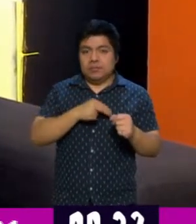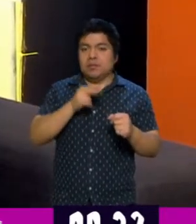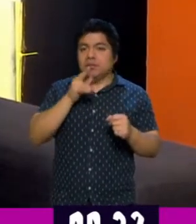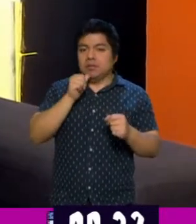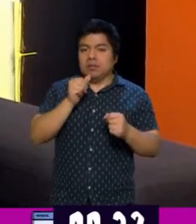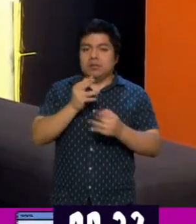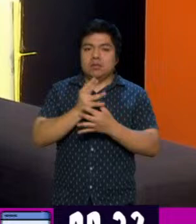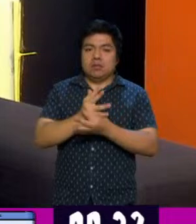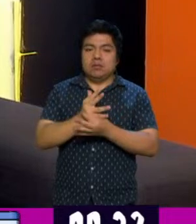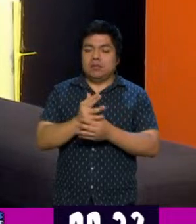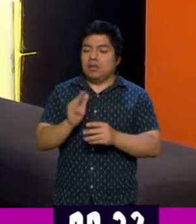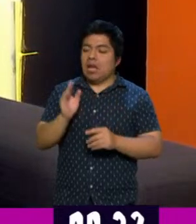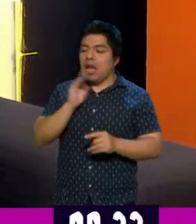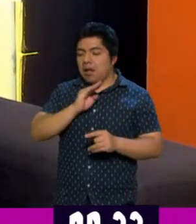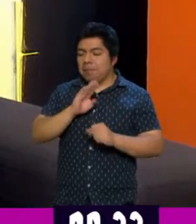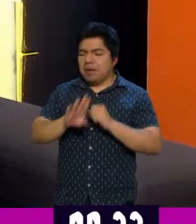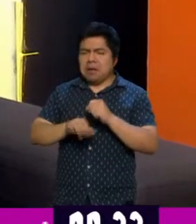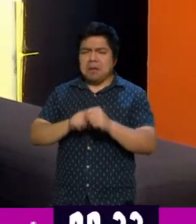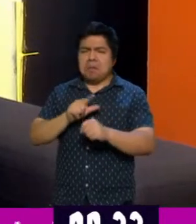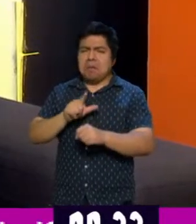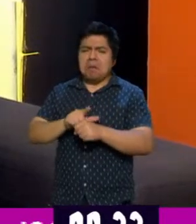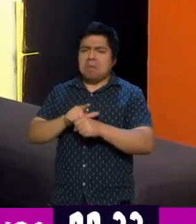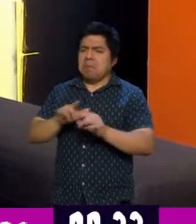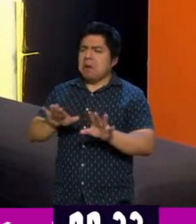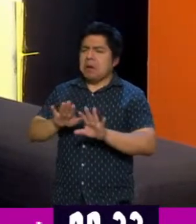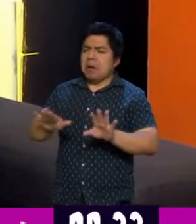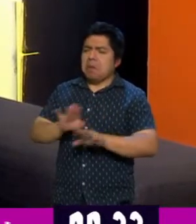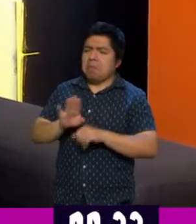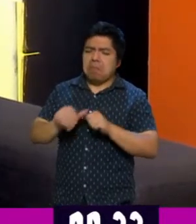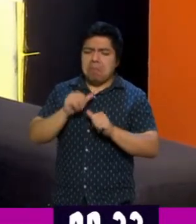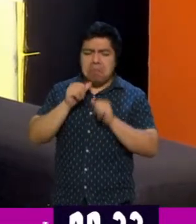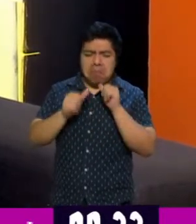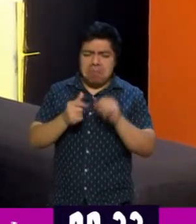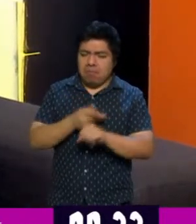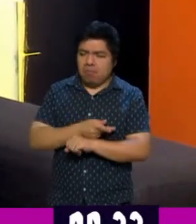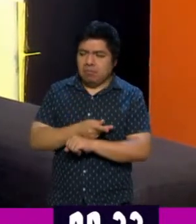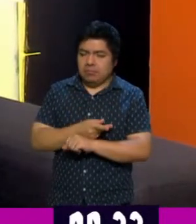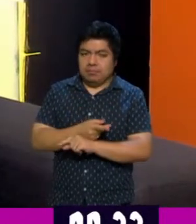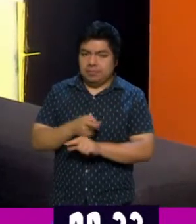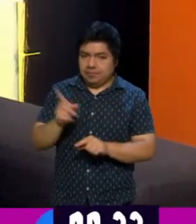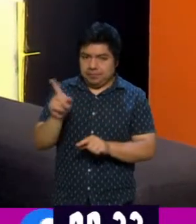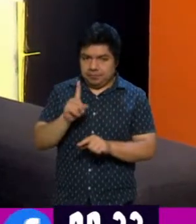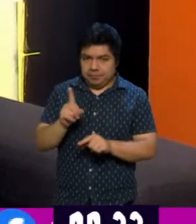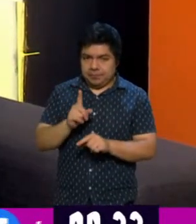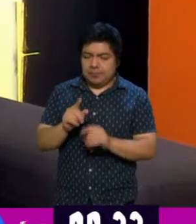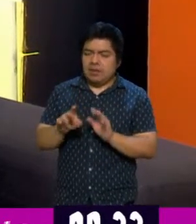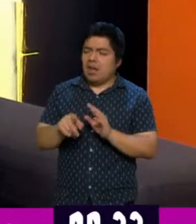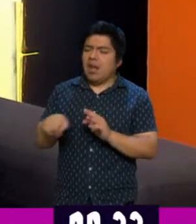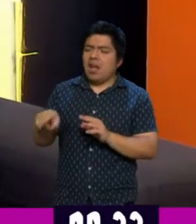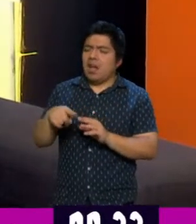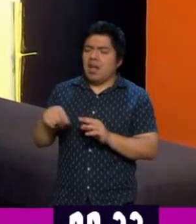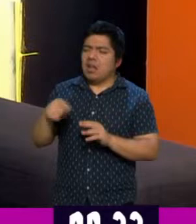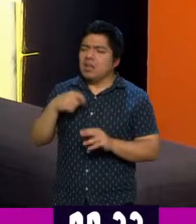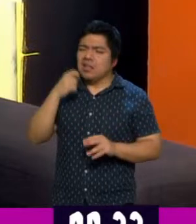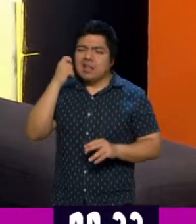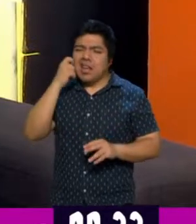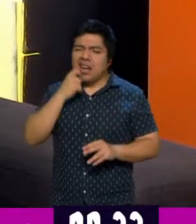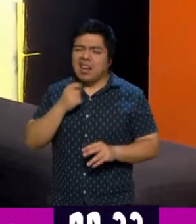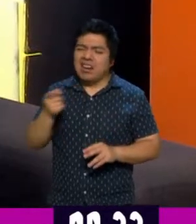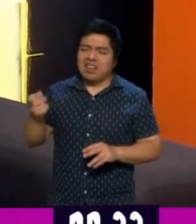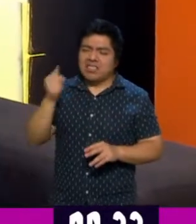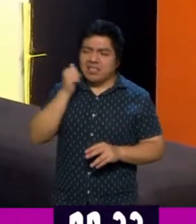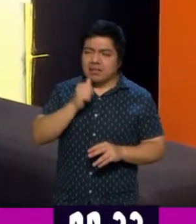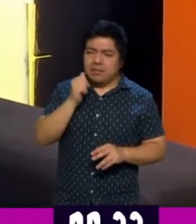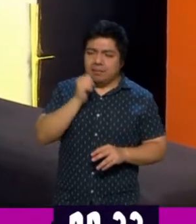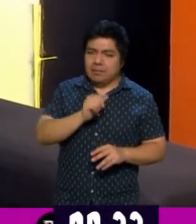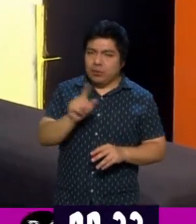naturalizar al mal. no, Lo ni segundo, normalizarlo. esta realidad De del decir, mal, es que es guerrero. claro, tiene que ver